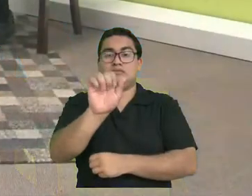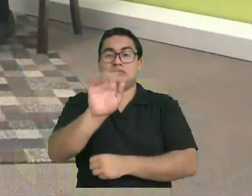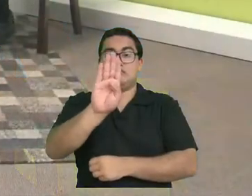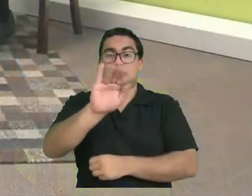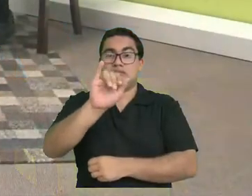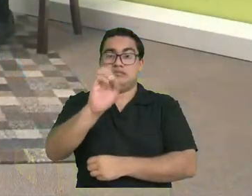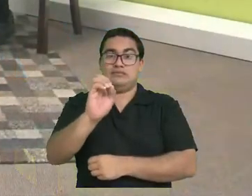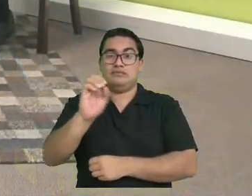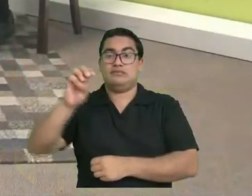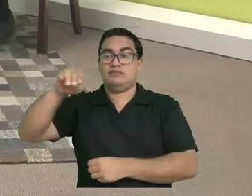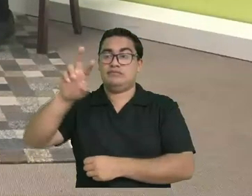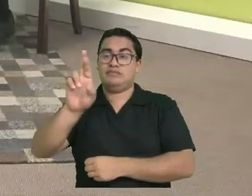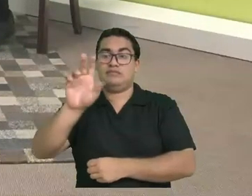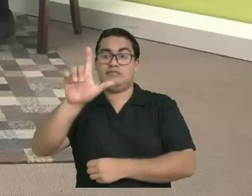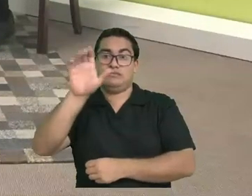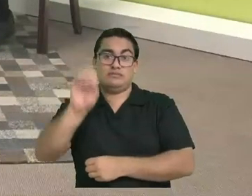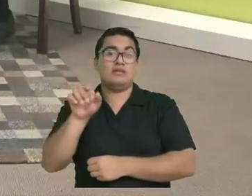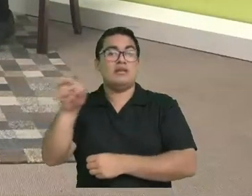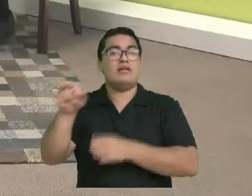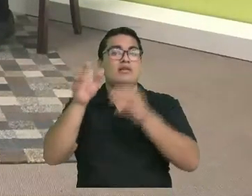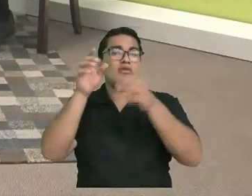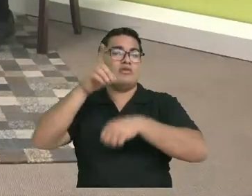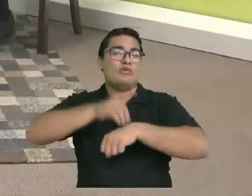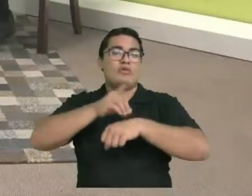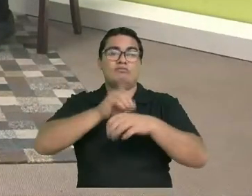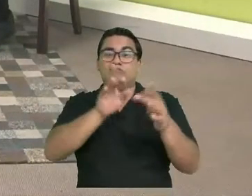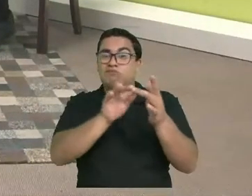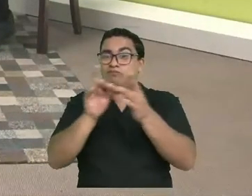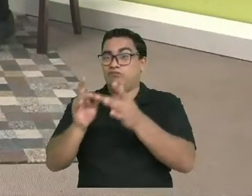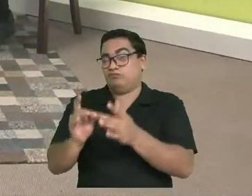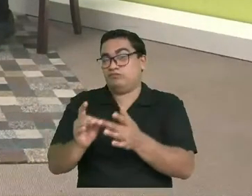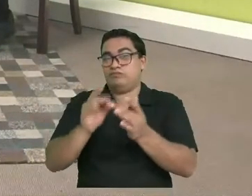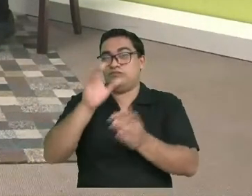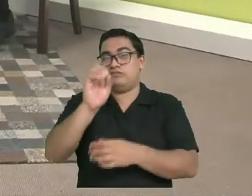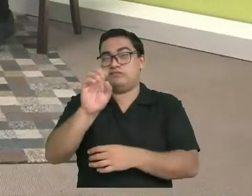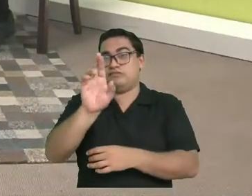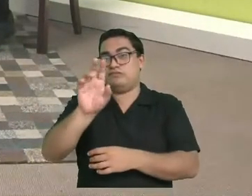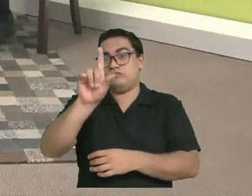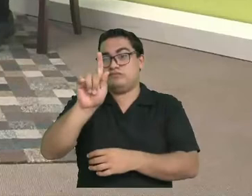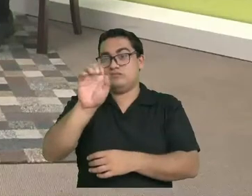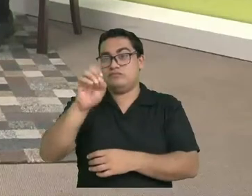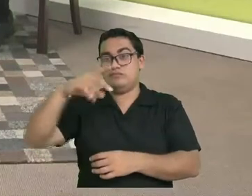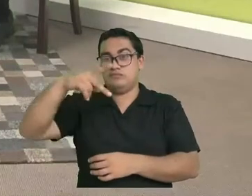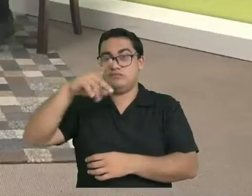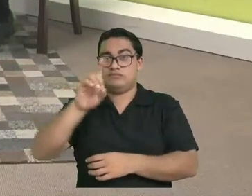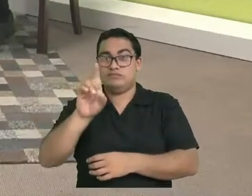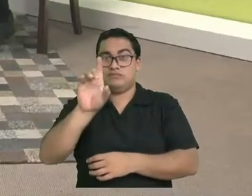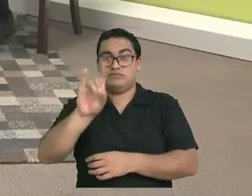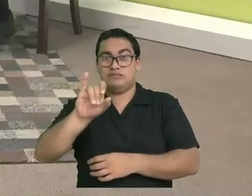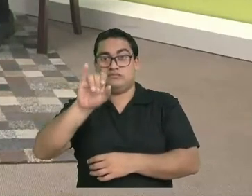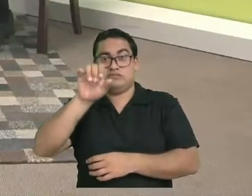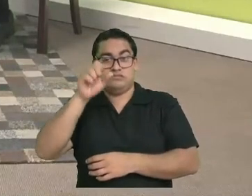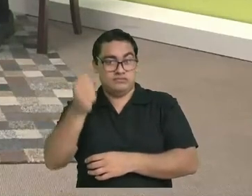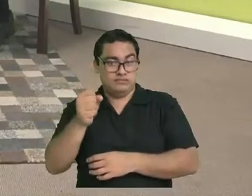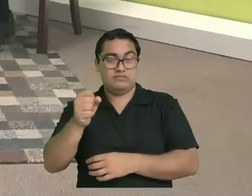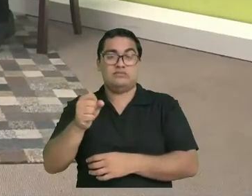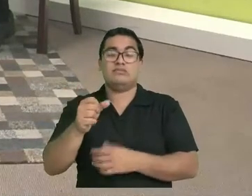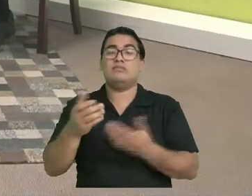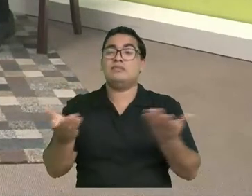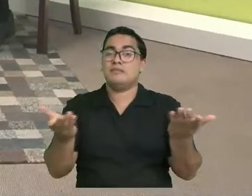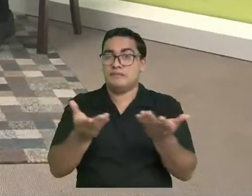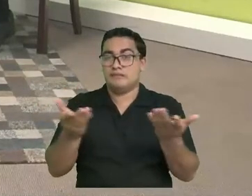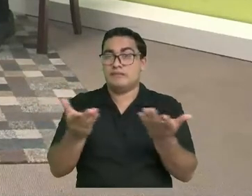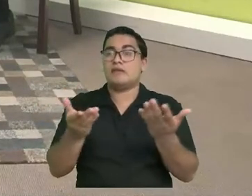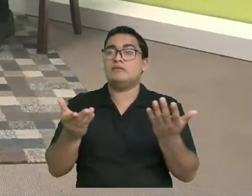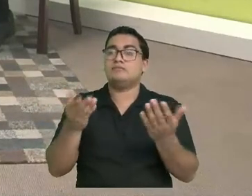ortopedista traumatólogo del Centro de Salud Francisco Morazán, ubicado en el distrito número 2 de Managua.